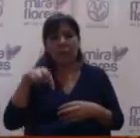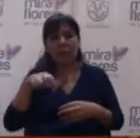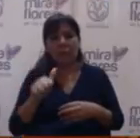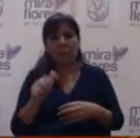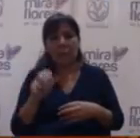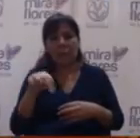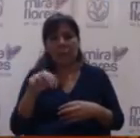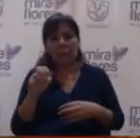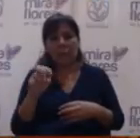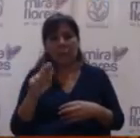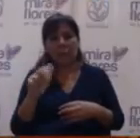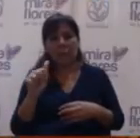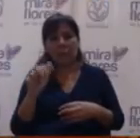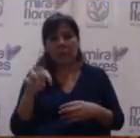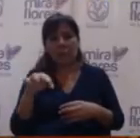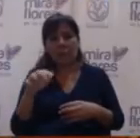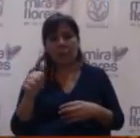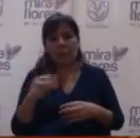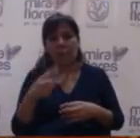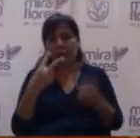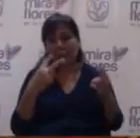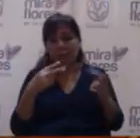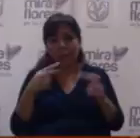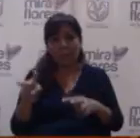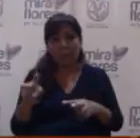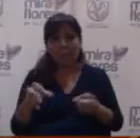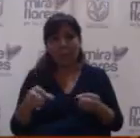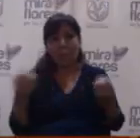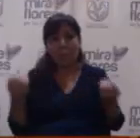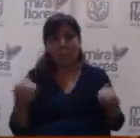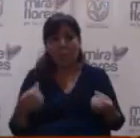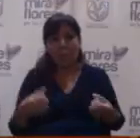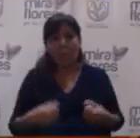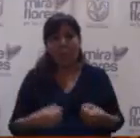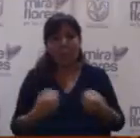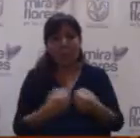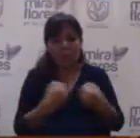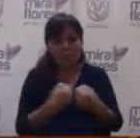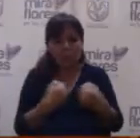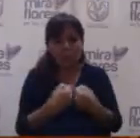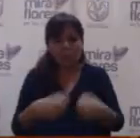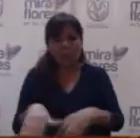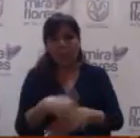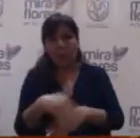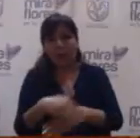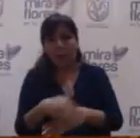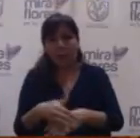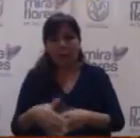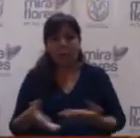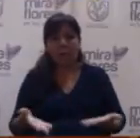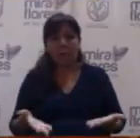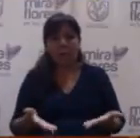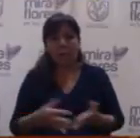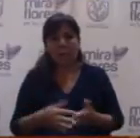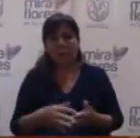droga, peleas callejeras, o sea, tierra de nadie, Miraflores en la noche. Entonces me gustaría saber